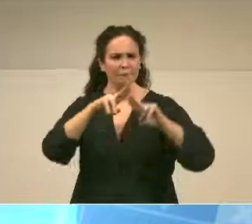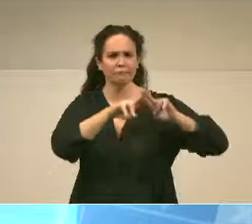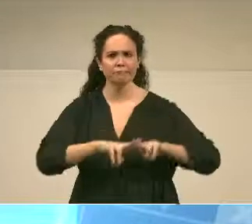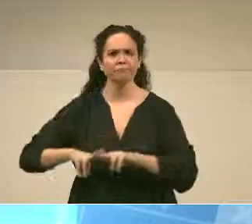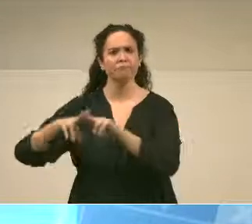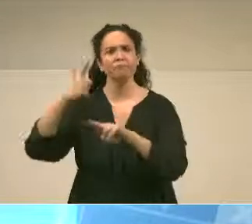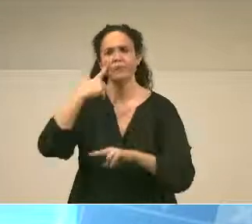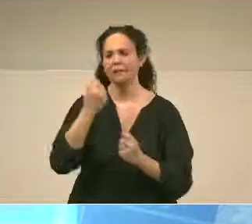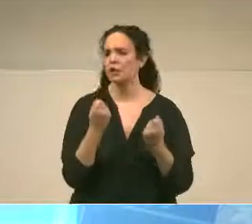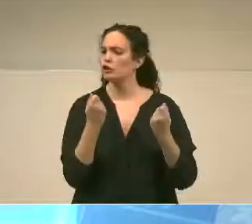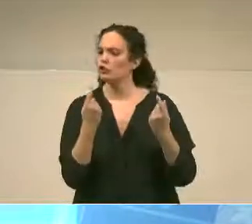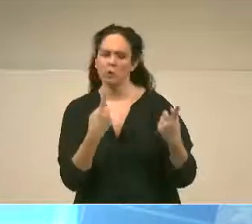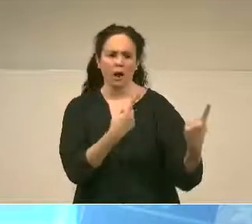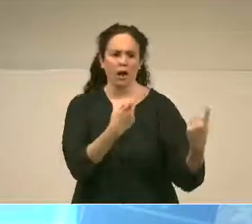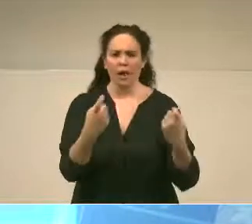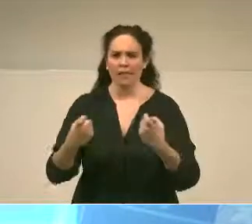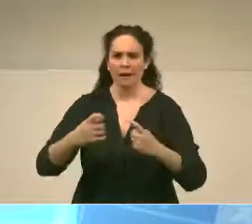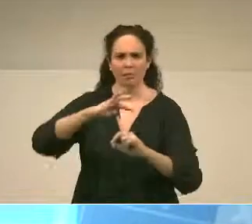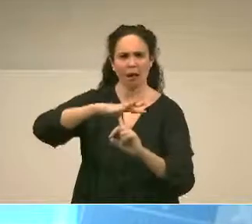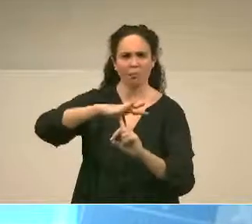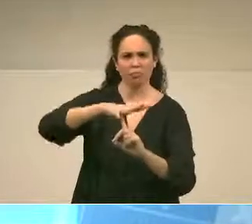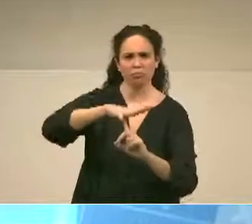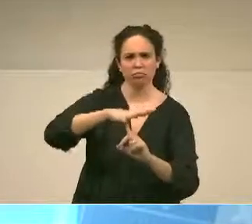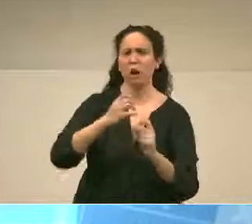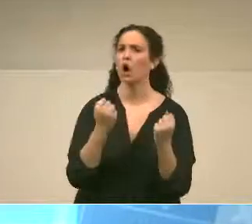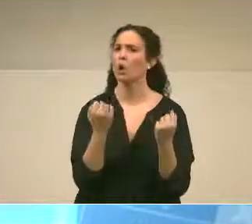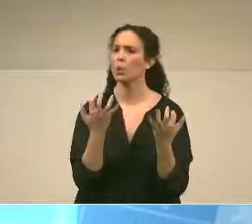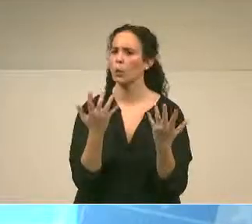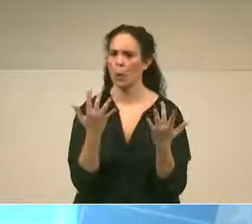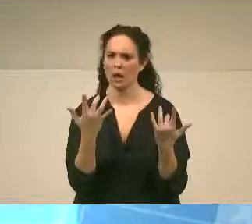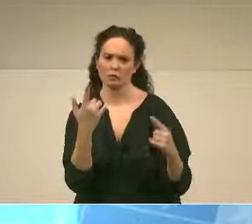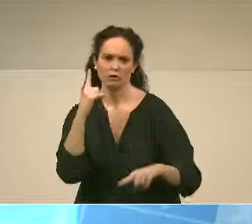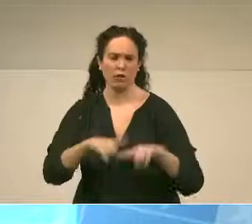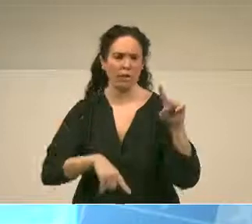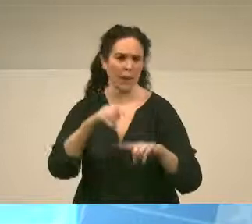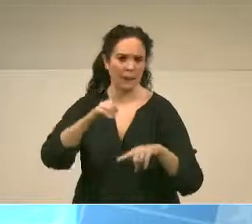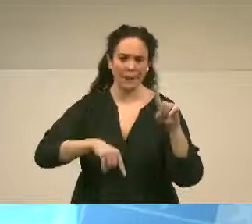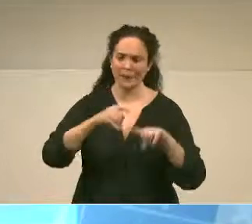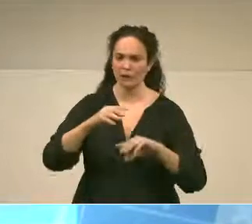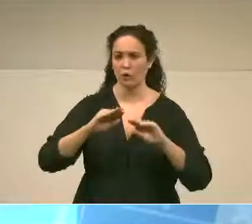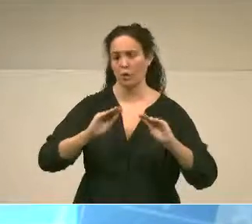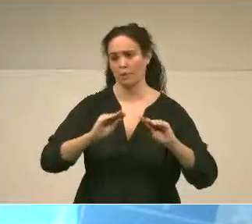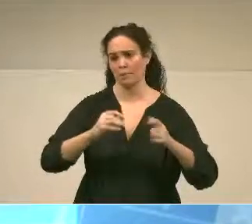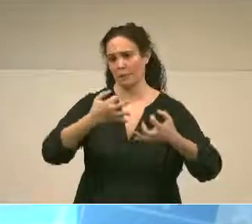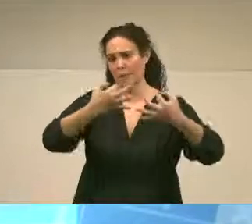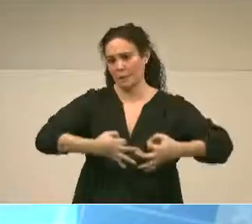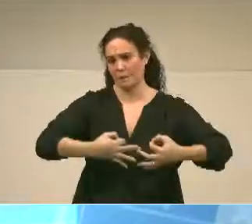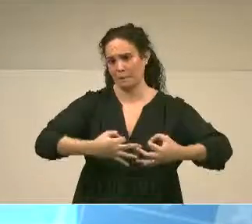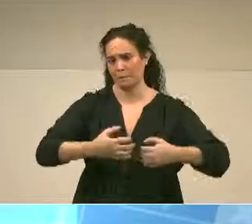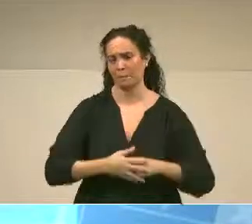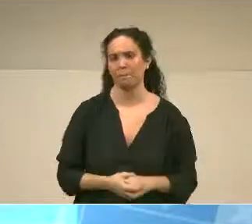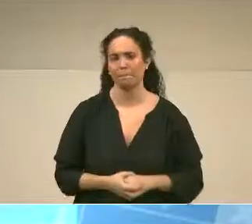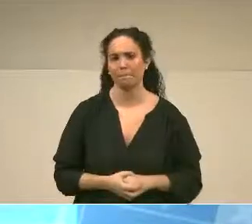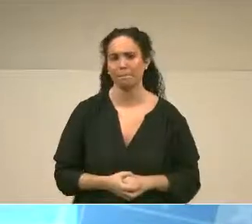número idóneo de máquinas con las que debería contar esta flota dependiente del Departamento de Seguridad.